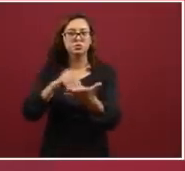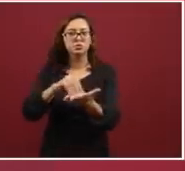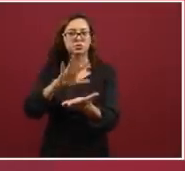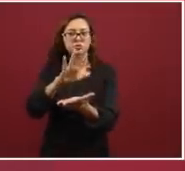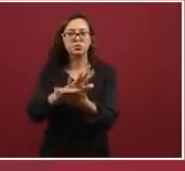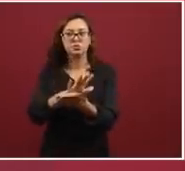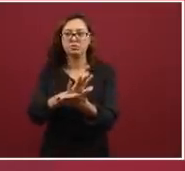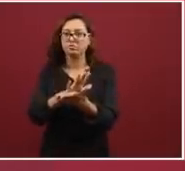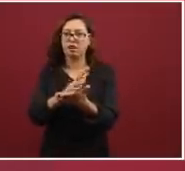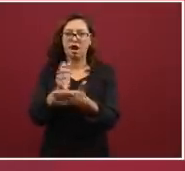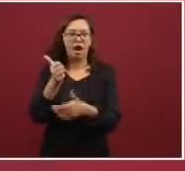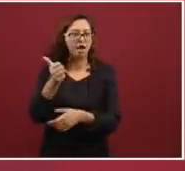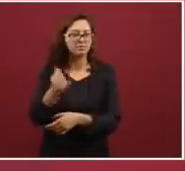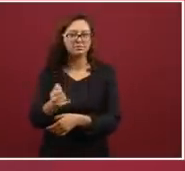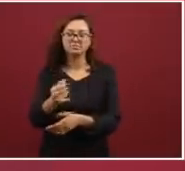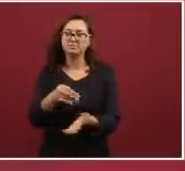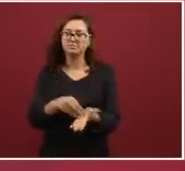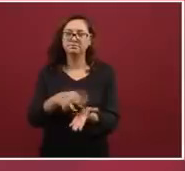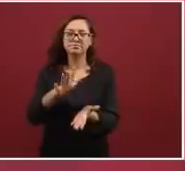es la historia.